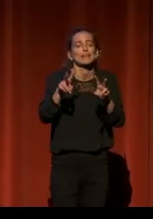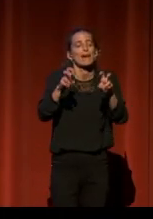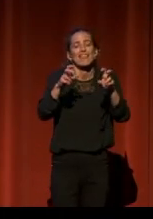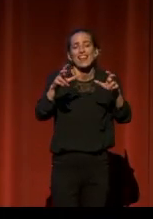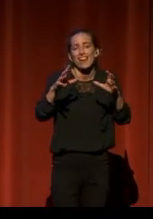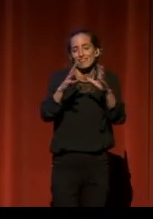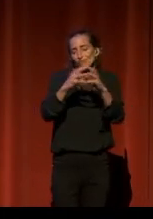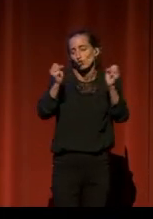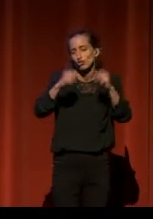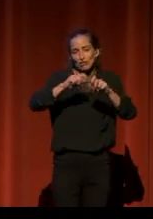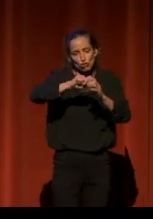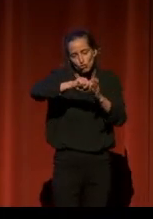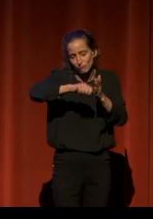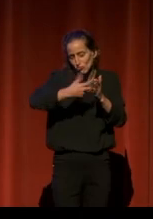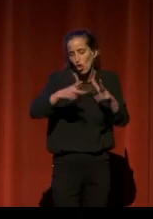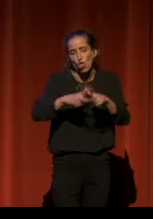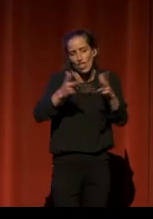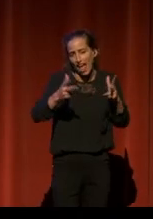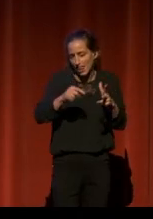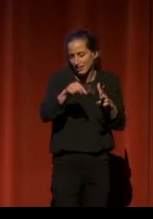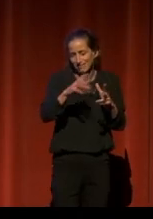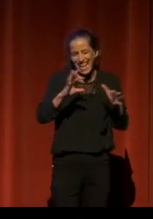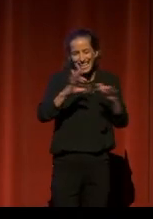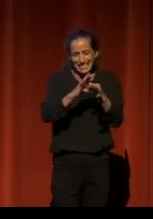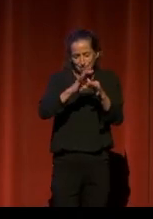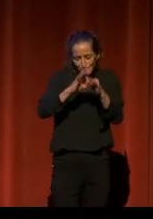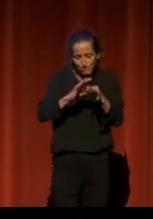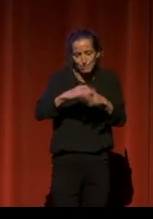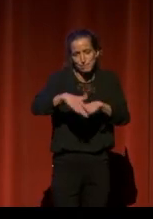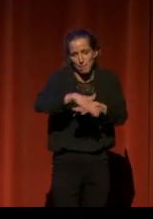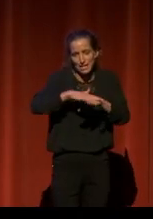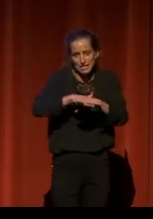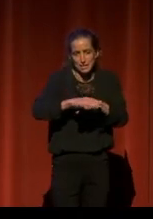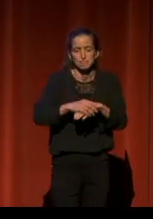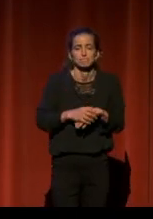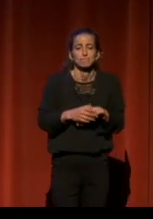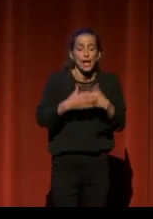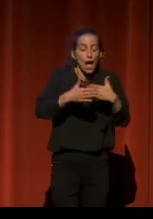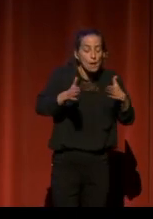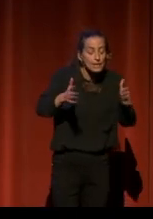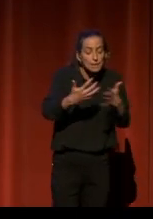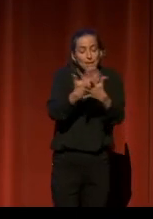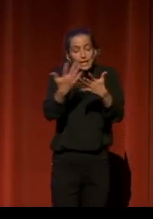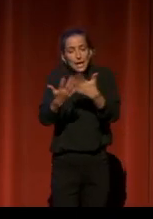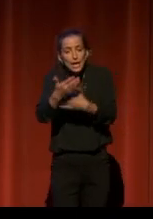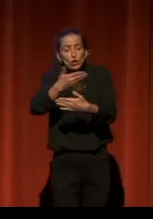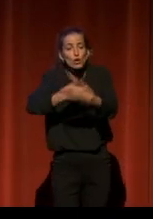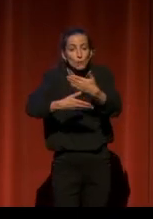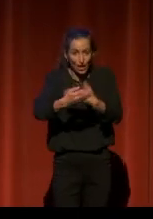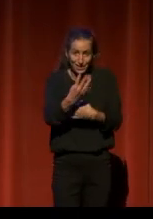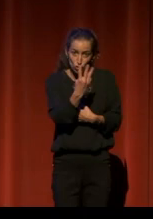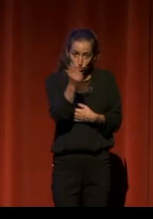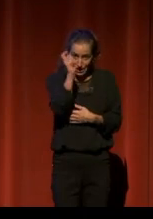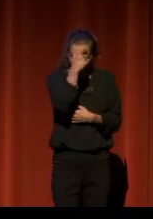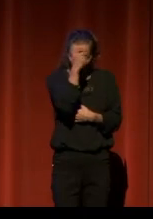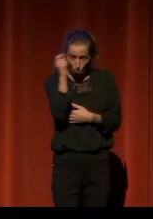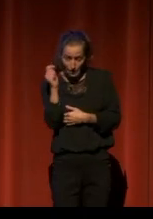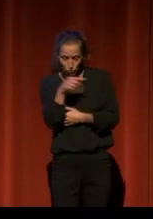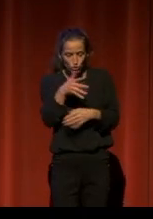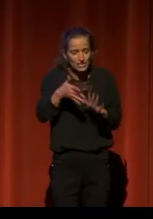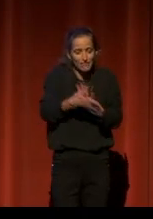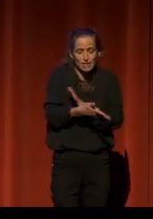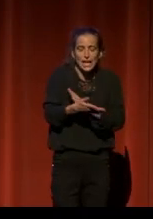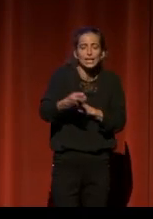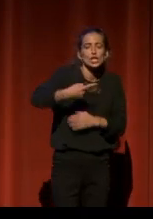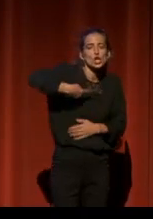social abrir no mezclar y colaborar trabajan la idea de nosotros la idea de la